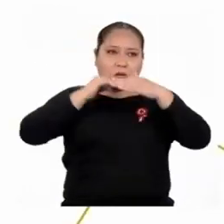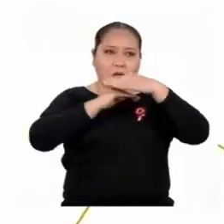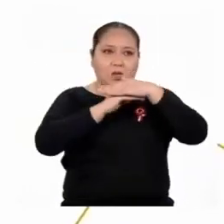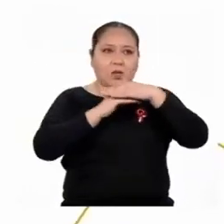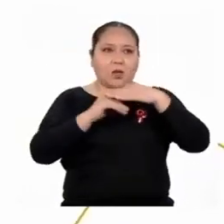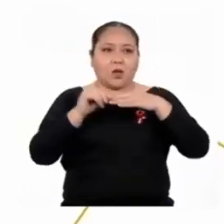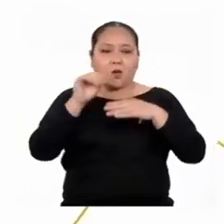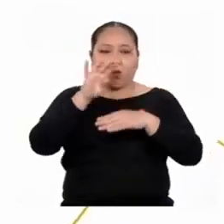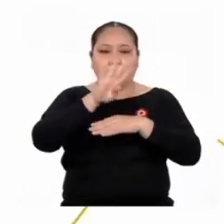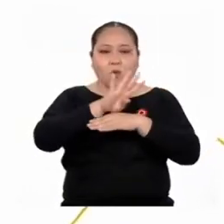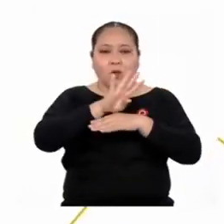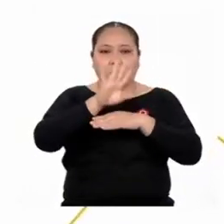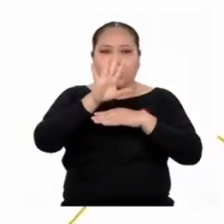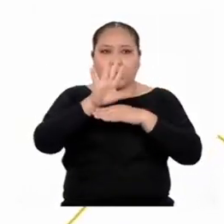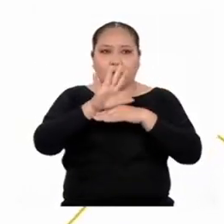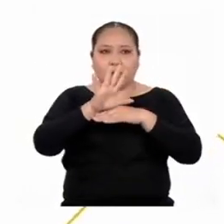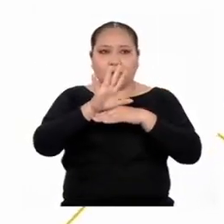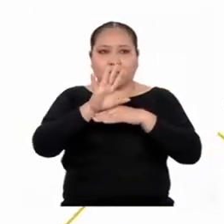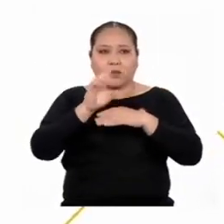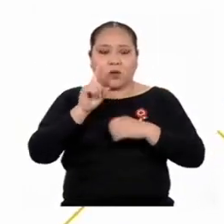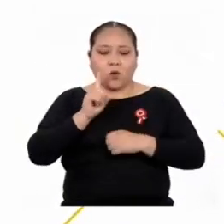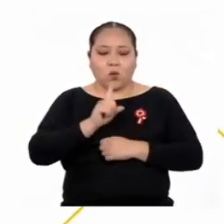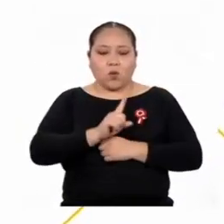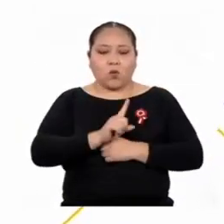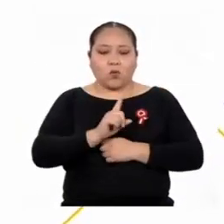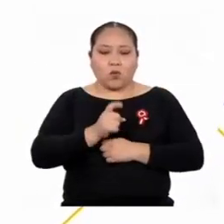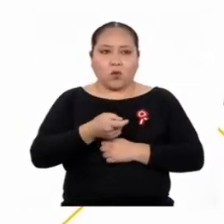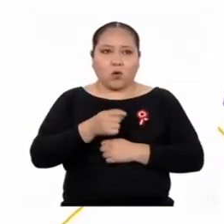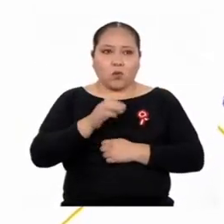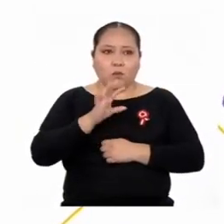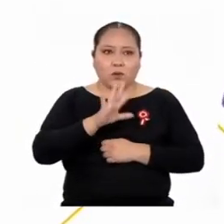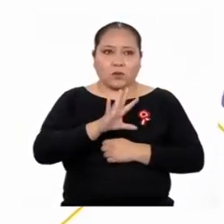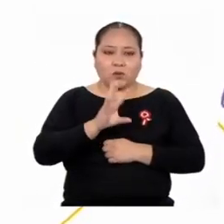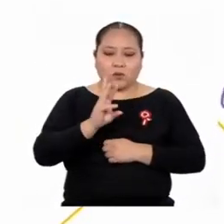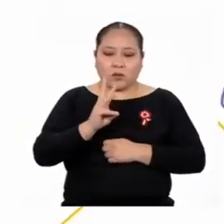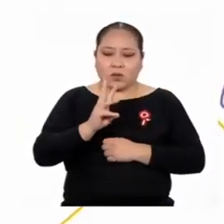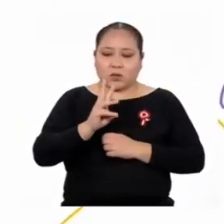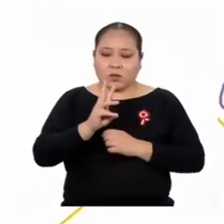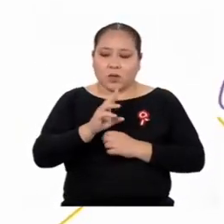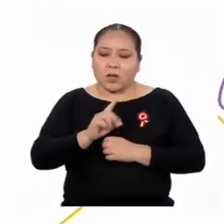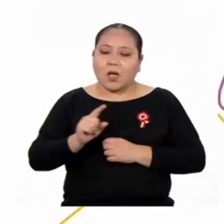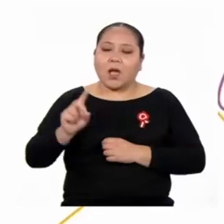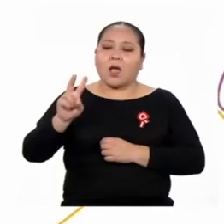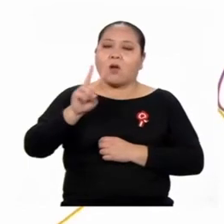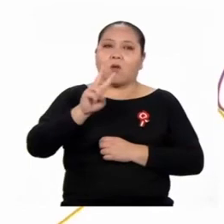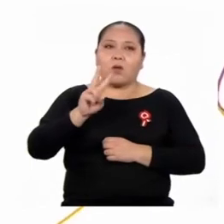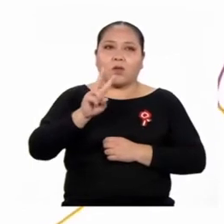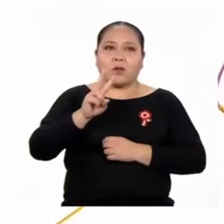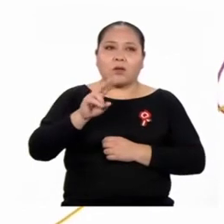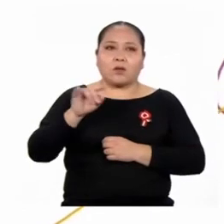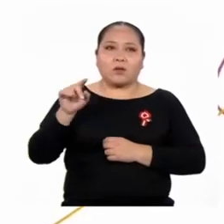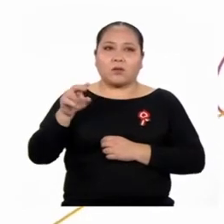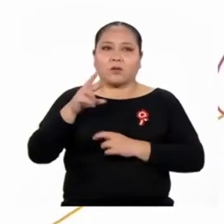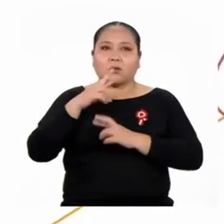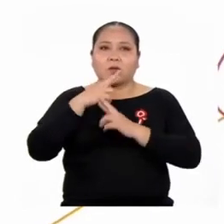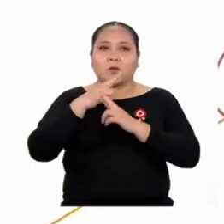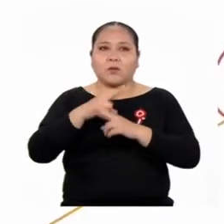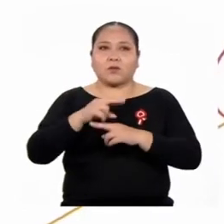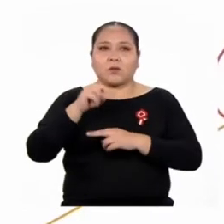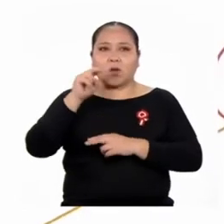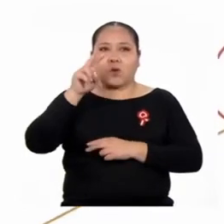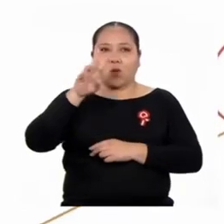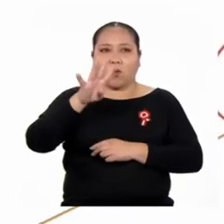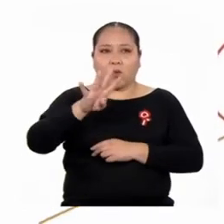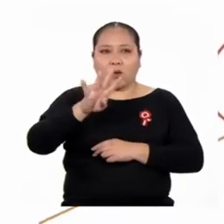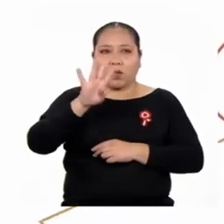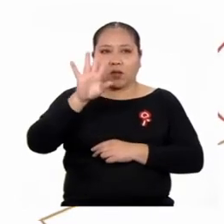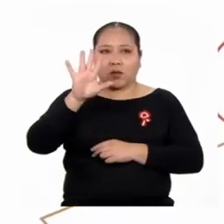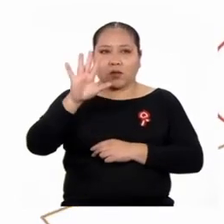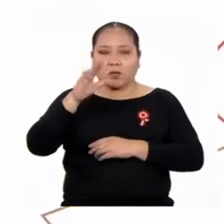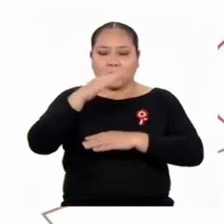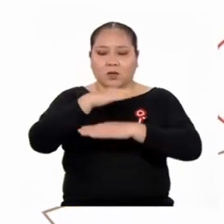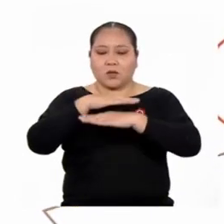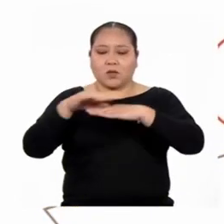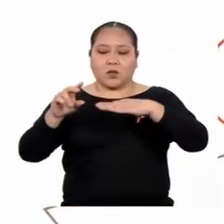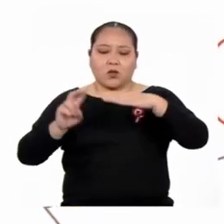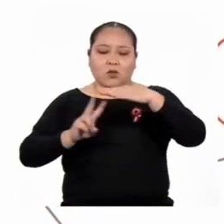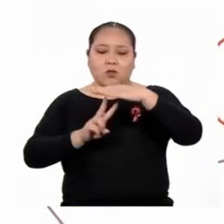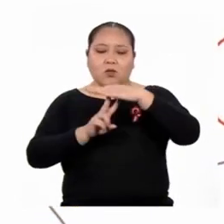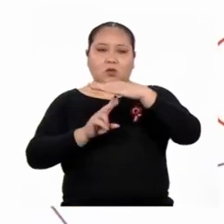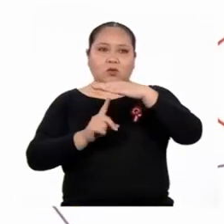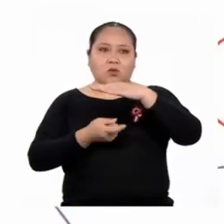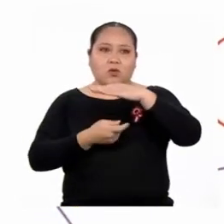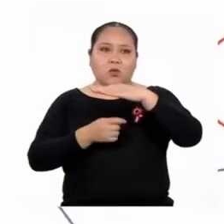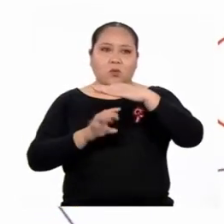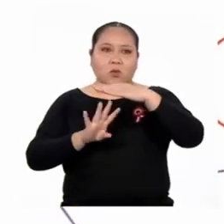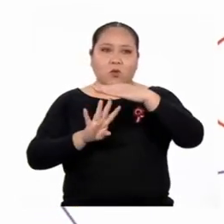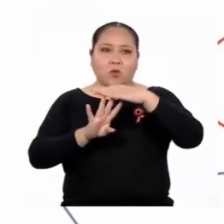45 entre el cuadrado de 1,56 nos da 45 entre